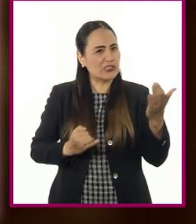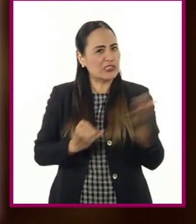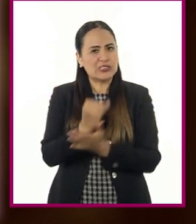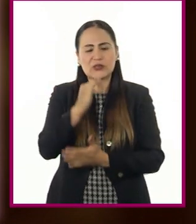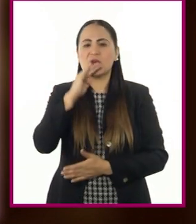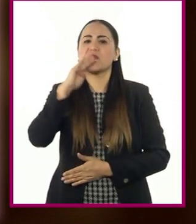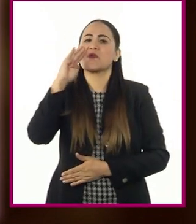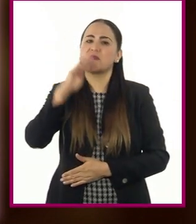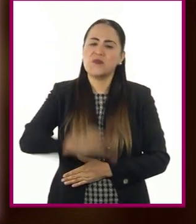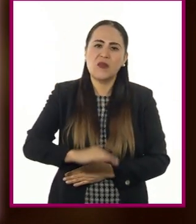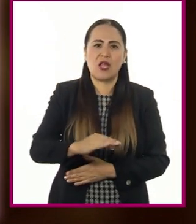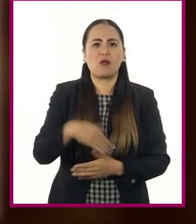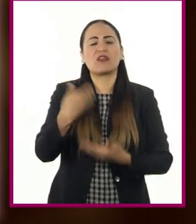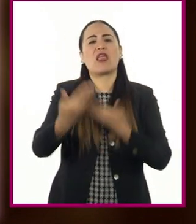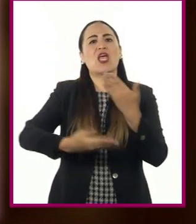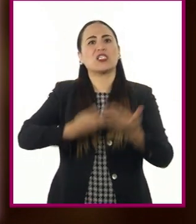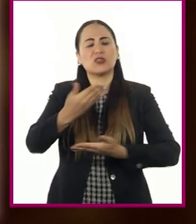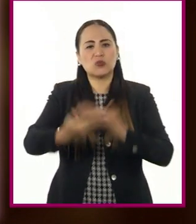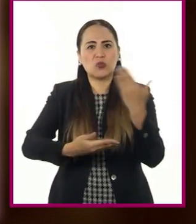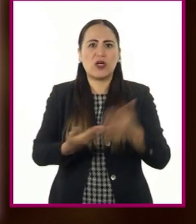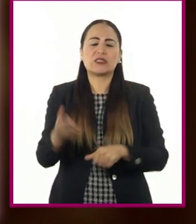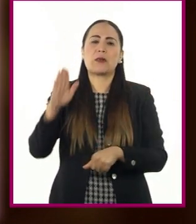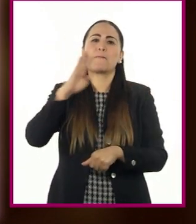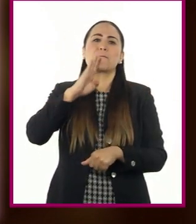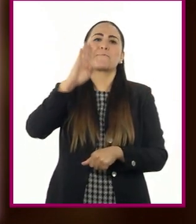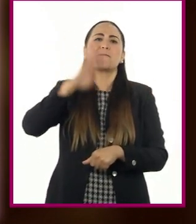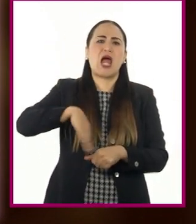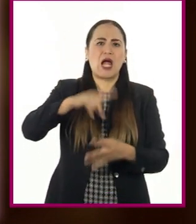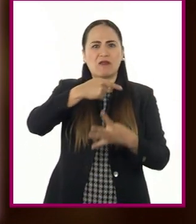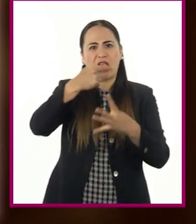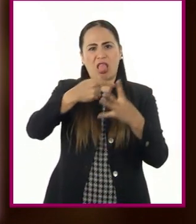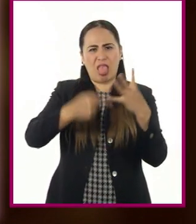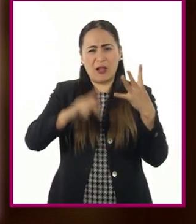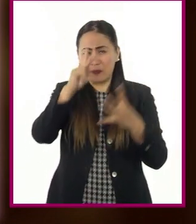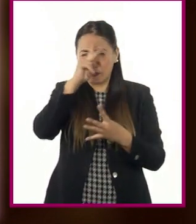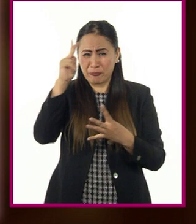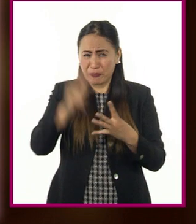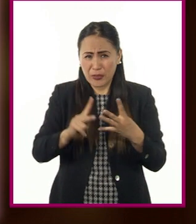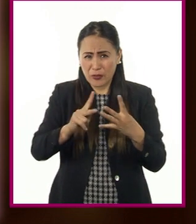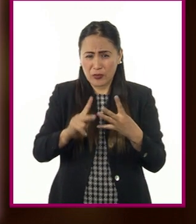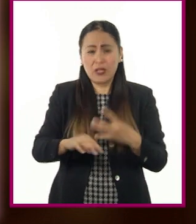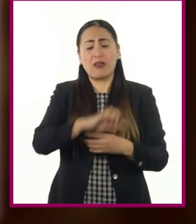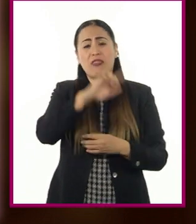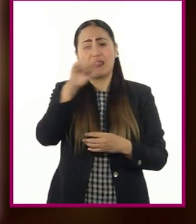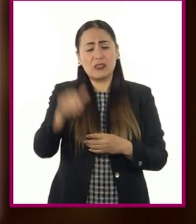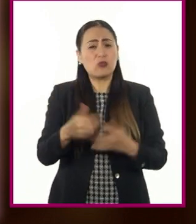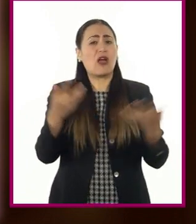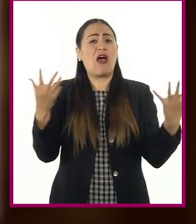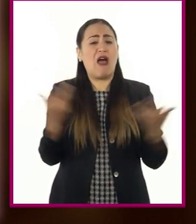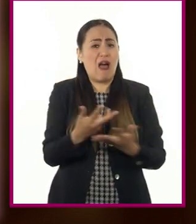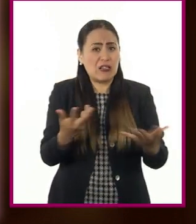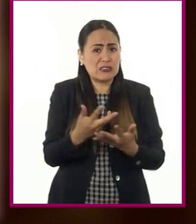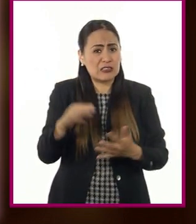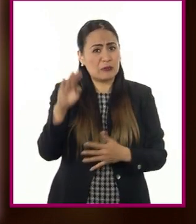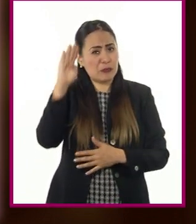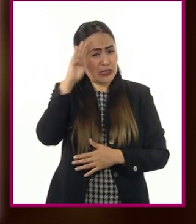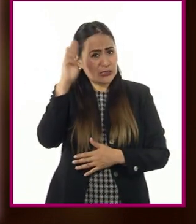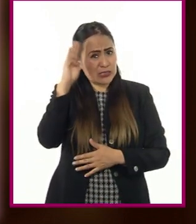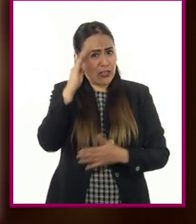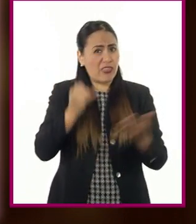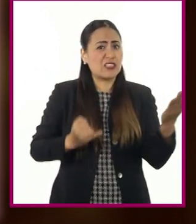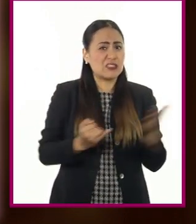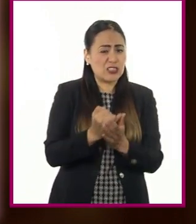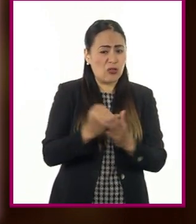un conjunto de problemas le va a agregar otros más graves y porque finalmente lo que hará fue pensado, decidido